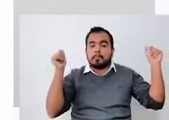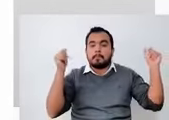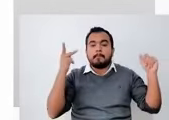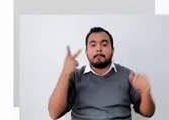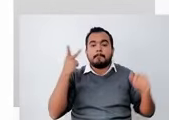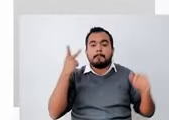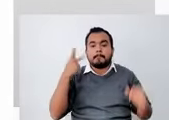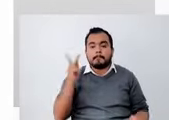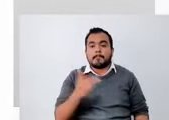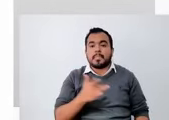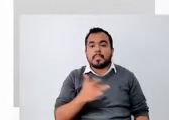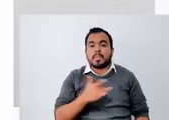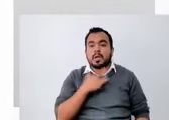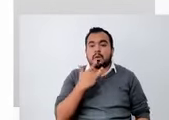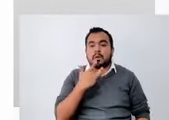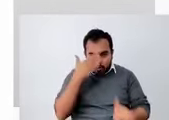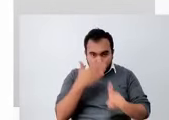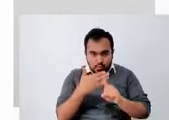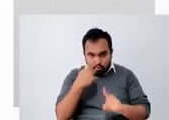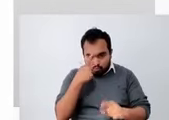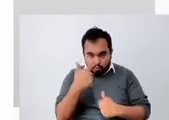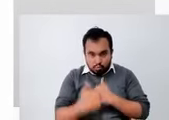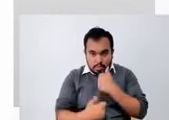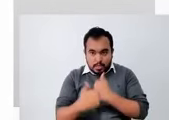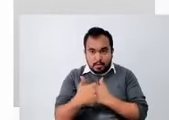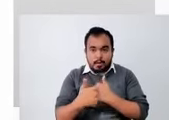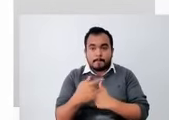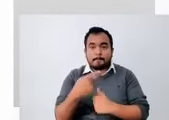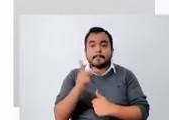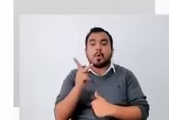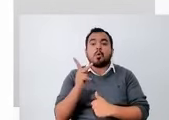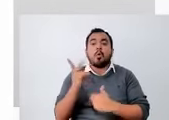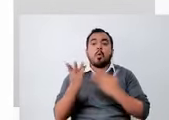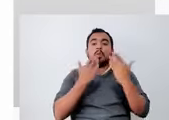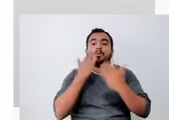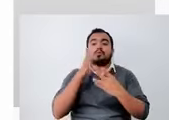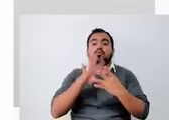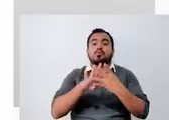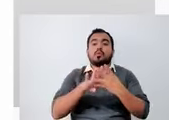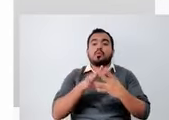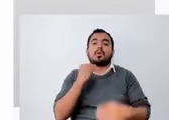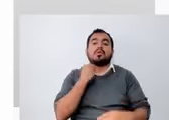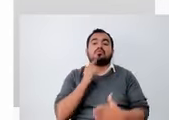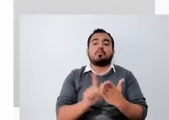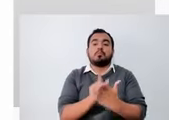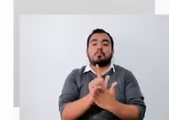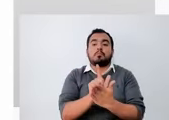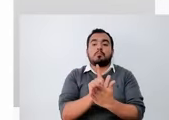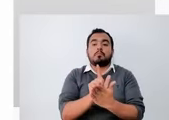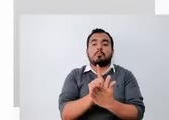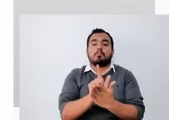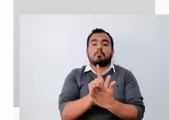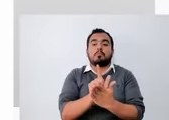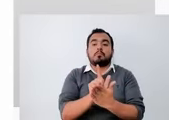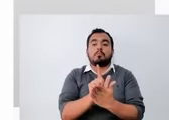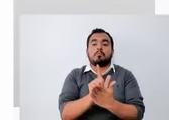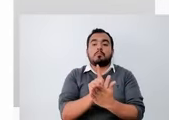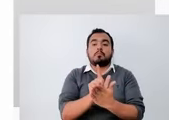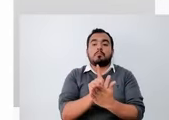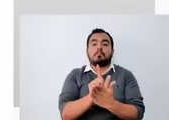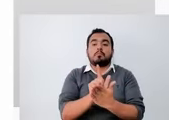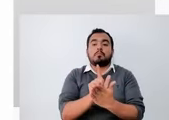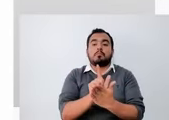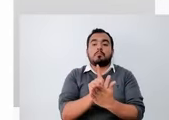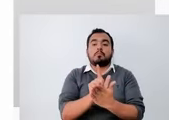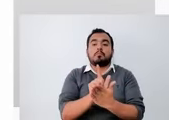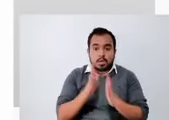valió para obtener su cátedra. No escribió apenas de derecho penal y, aunque su libro tiene un gran valor axiológico, no tiene